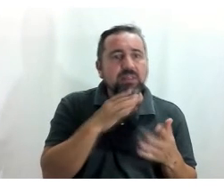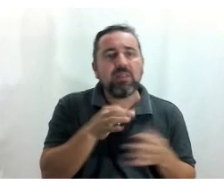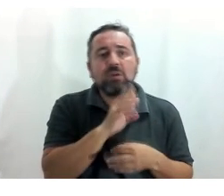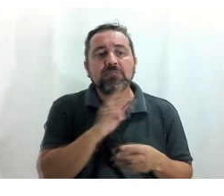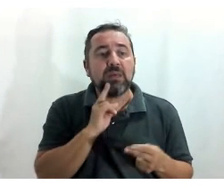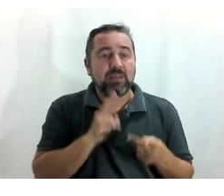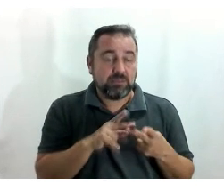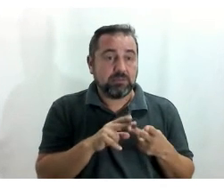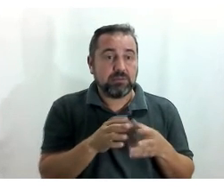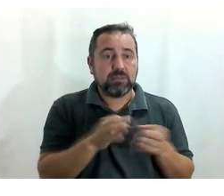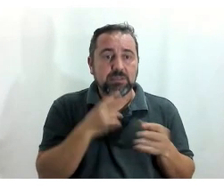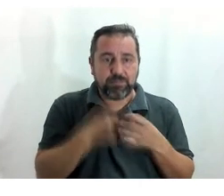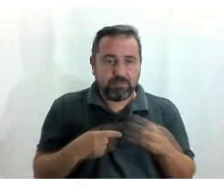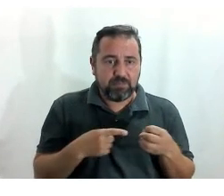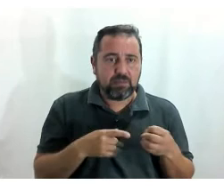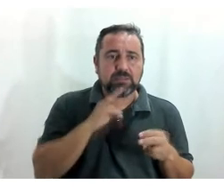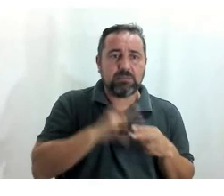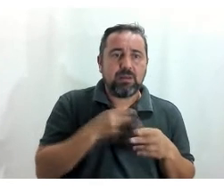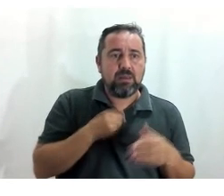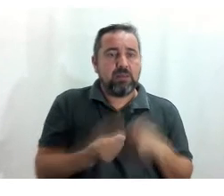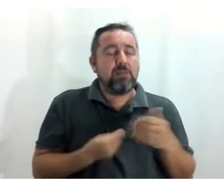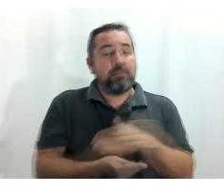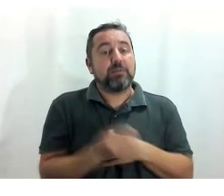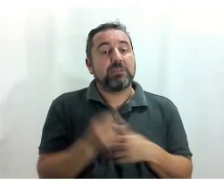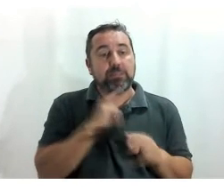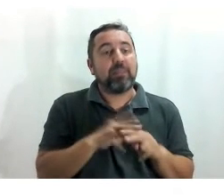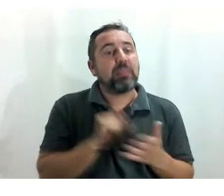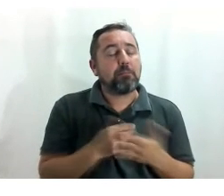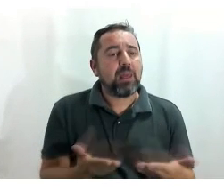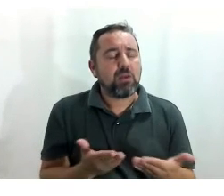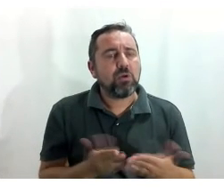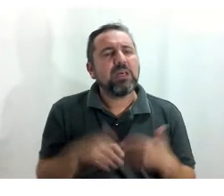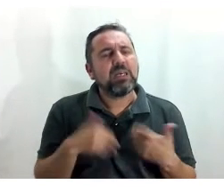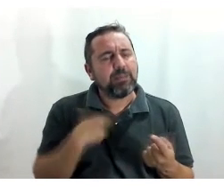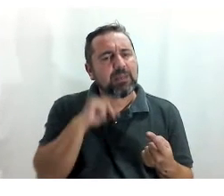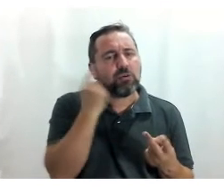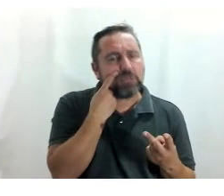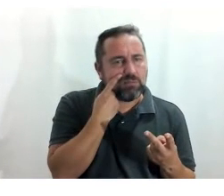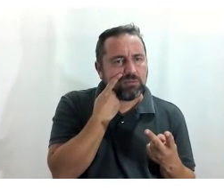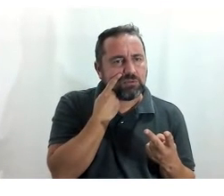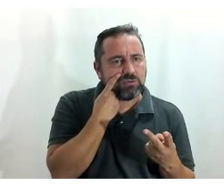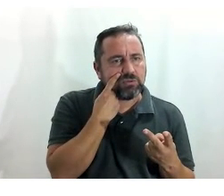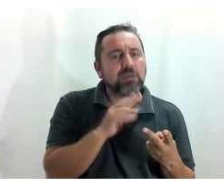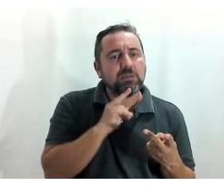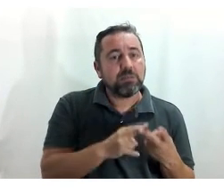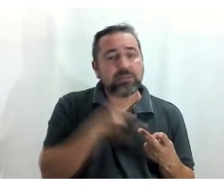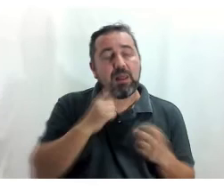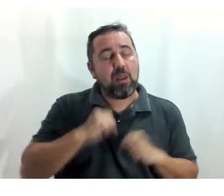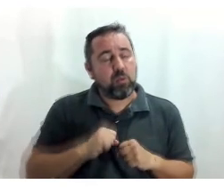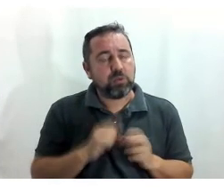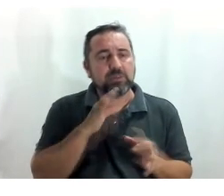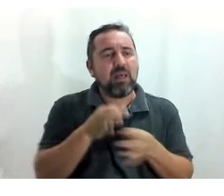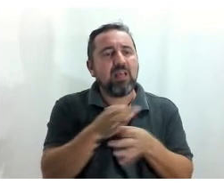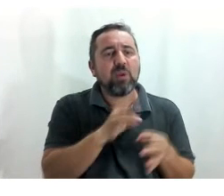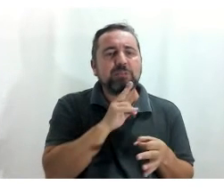embrionarias se localizan en el embrión, en el blastocisto, en el embrión temprano, y también encontramos algunas en el adulto. ¿Qué son las células madres?